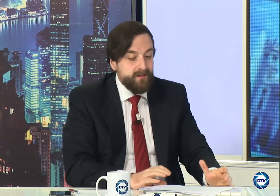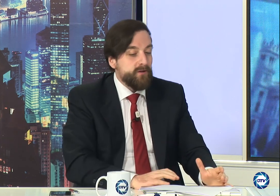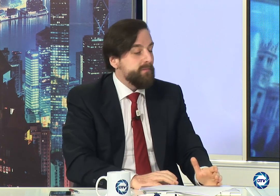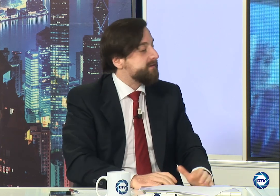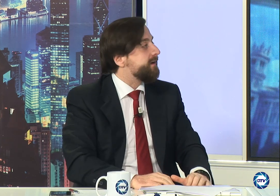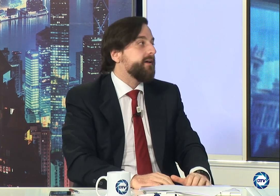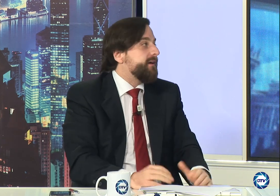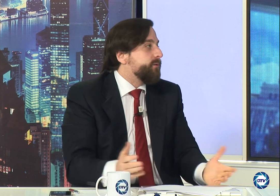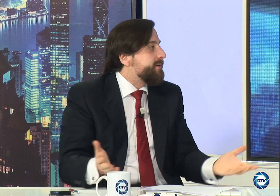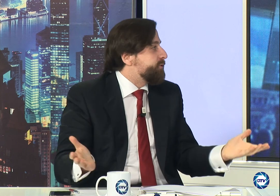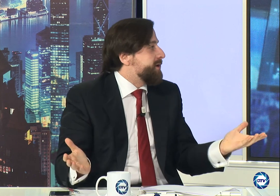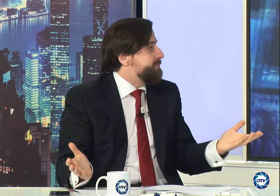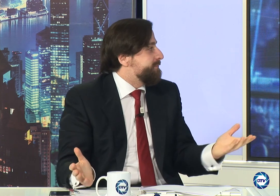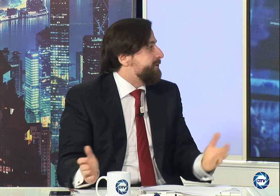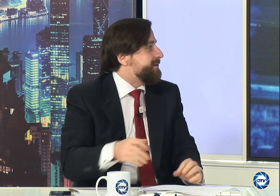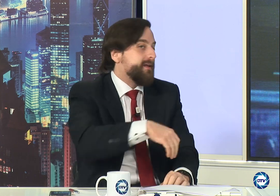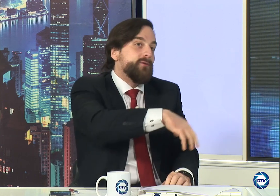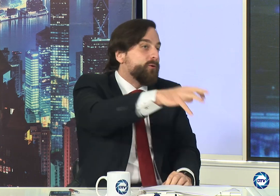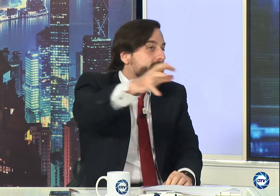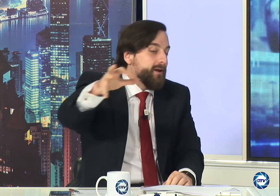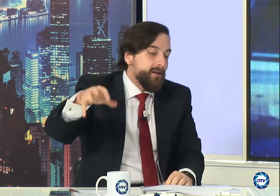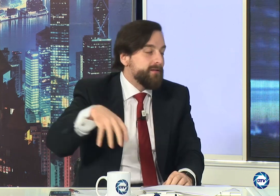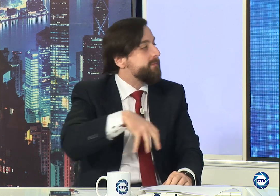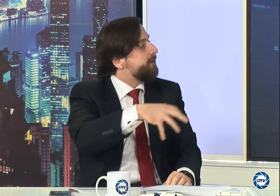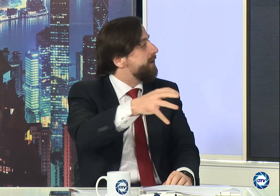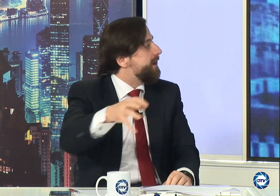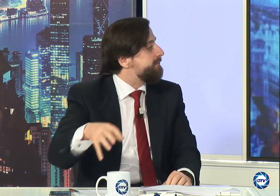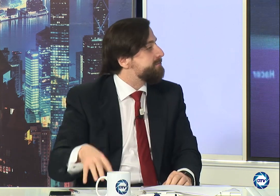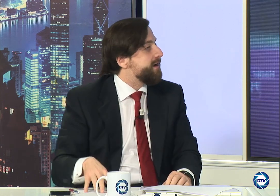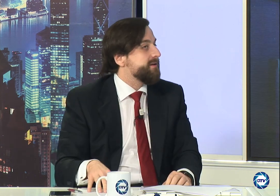de todo es que este señor, para estar en guerra, le sobra mucho tiempo, porque está de turné y siempre con la misma camiseta.